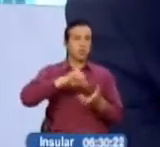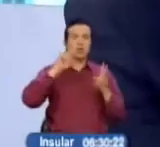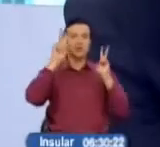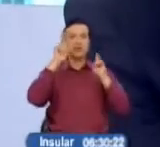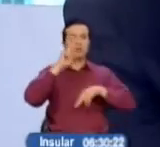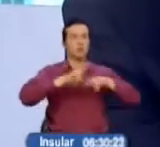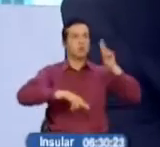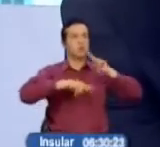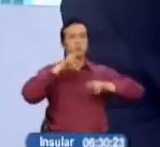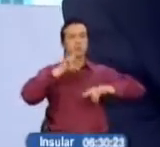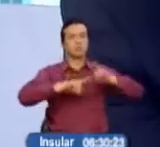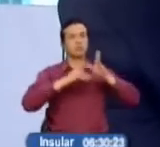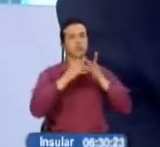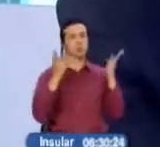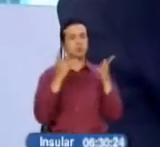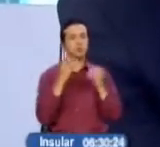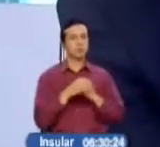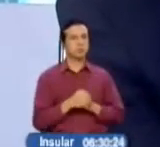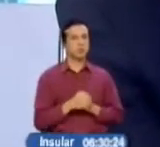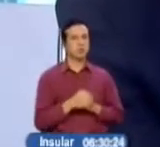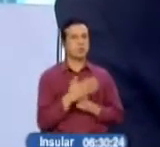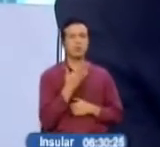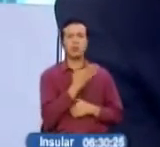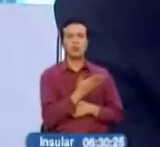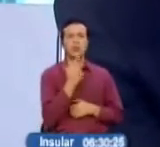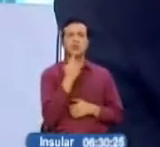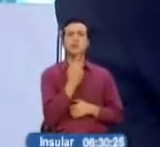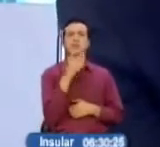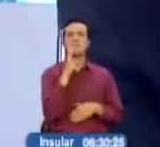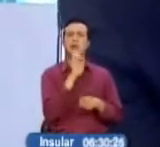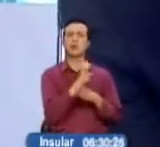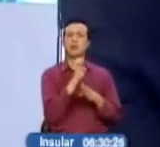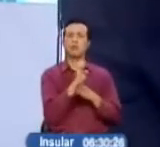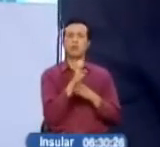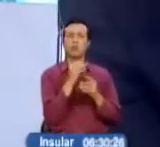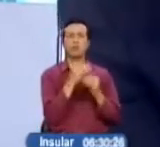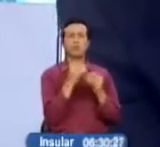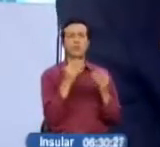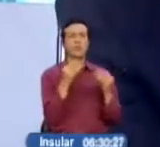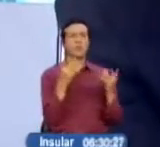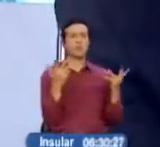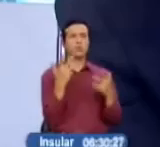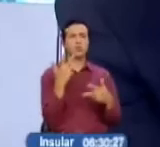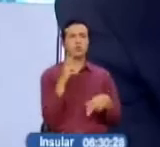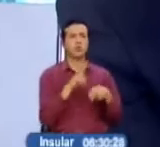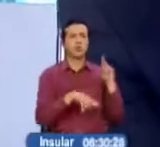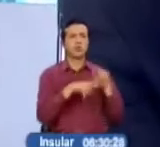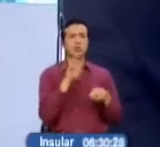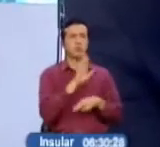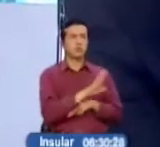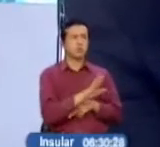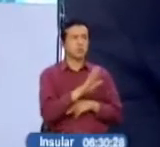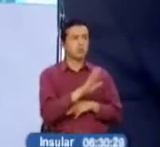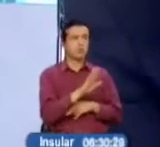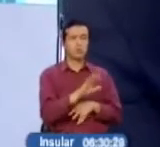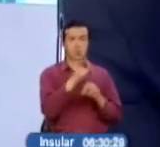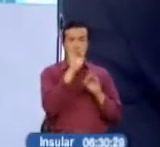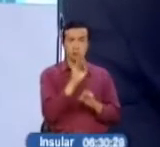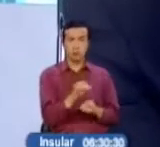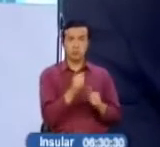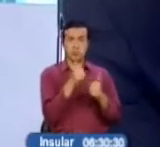de construcción, y las conclusiones es que en el Ecuador hay un alto porcentaje de construcción que no responden